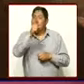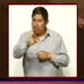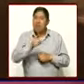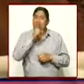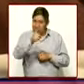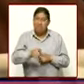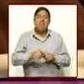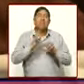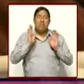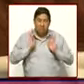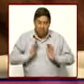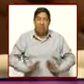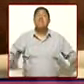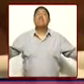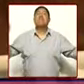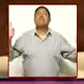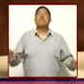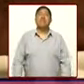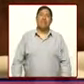estoy seguro.